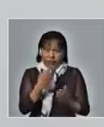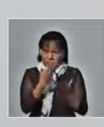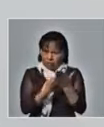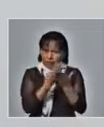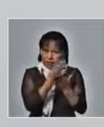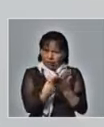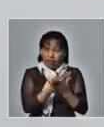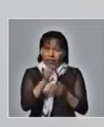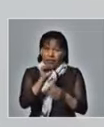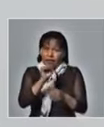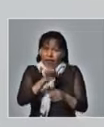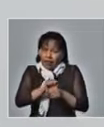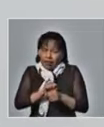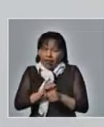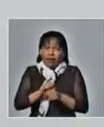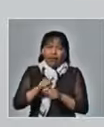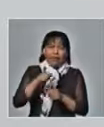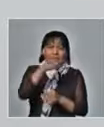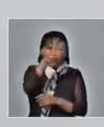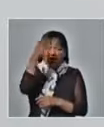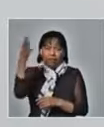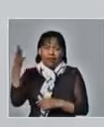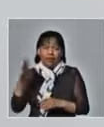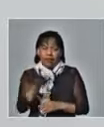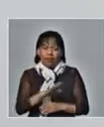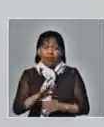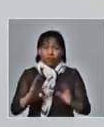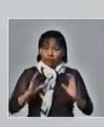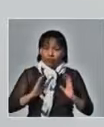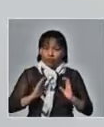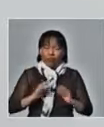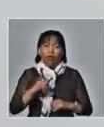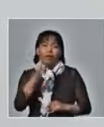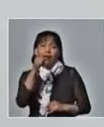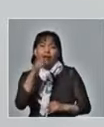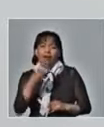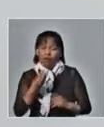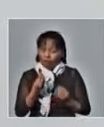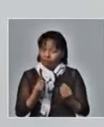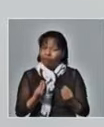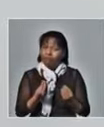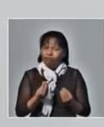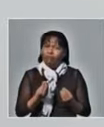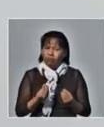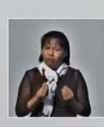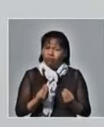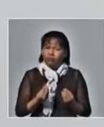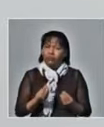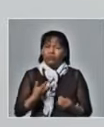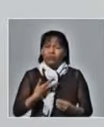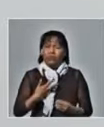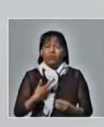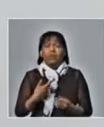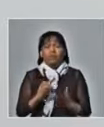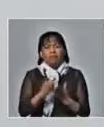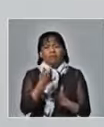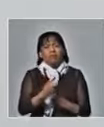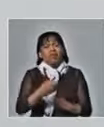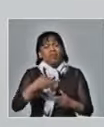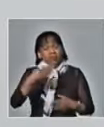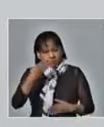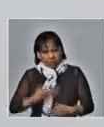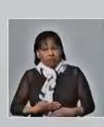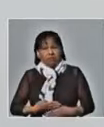la Secretaría del Medio Ambiente. Y en el tema del agua, contarás con suficiente abasto a un precio justo y de buena